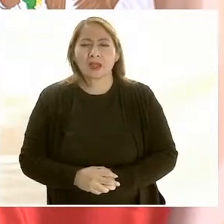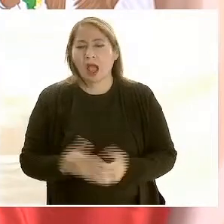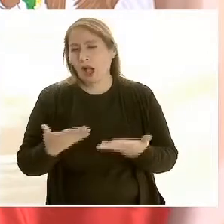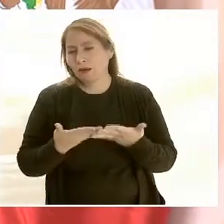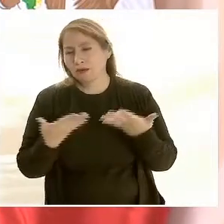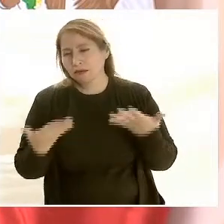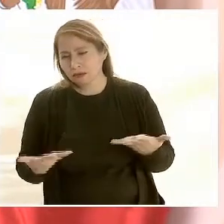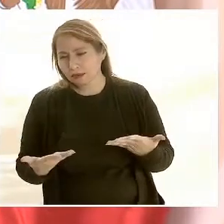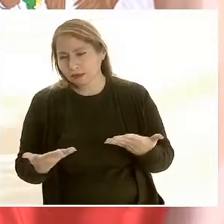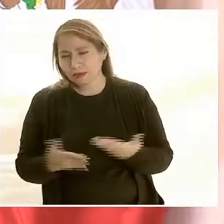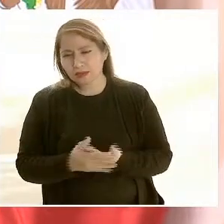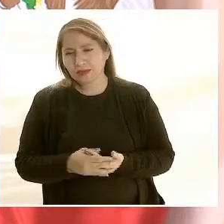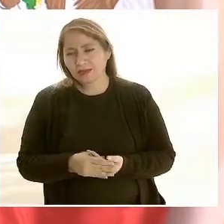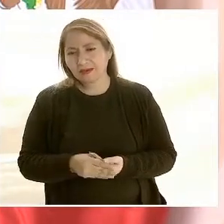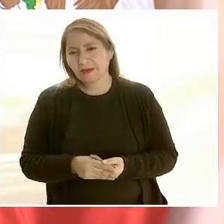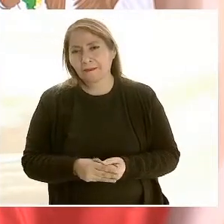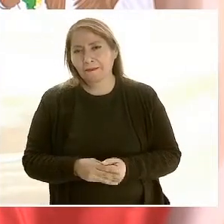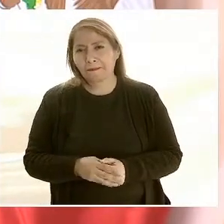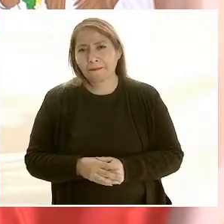ahora